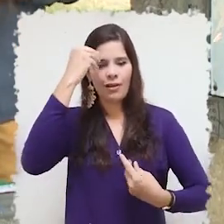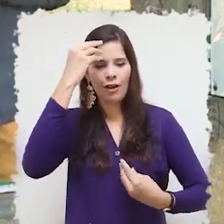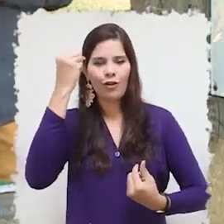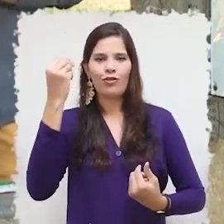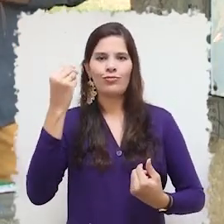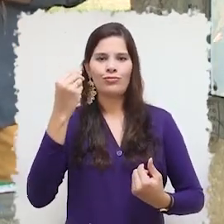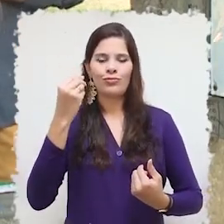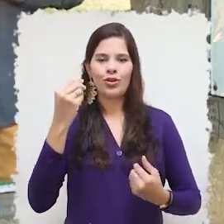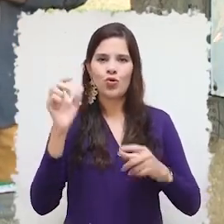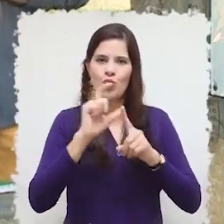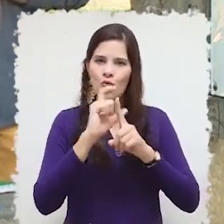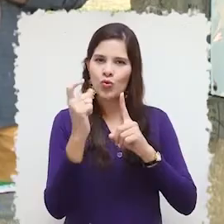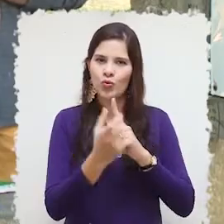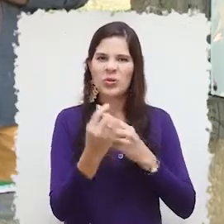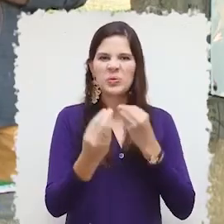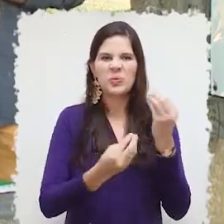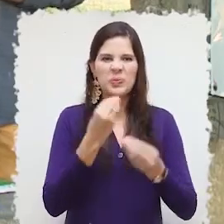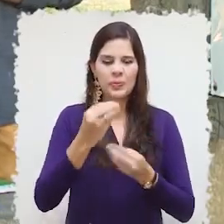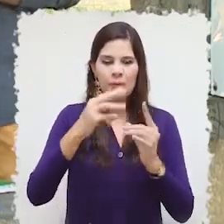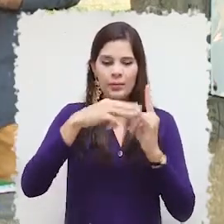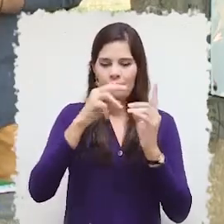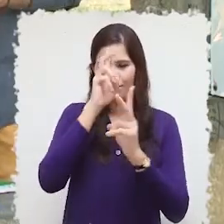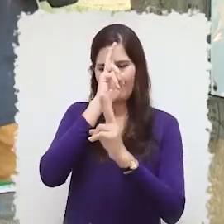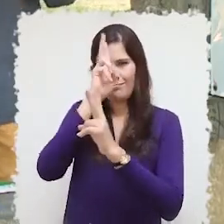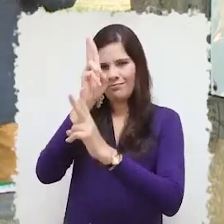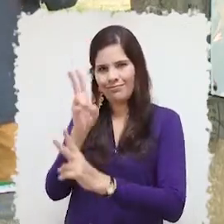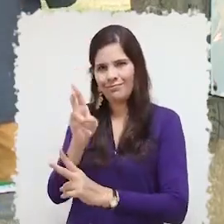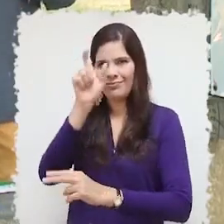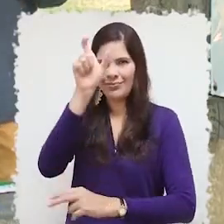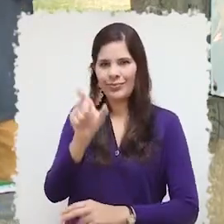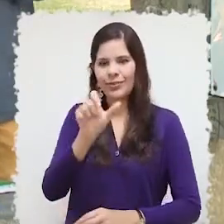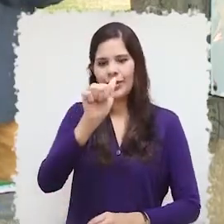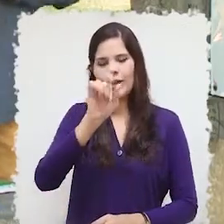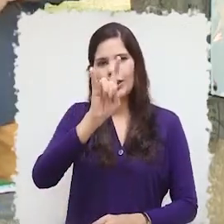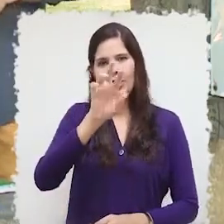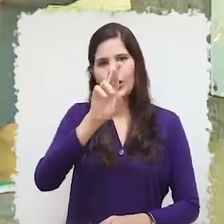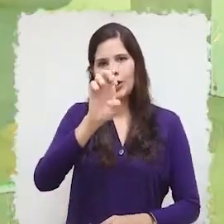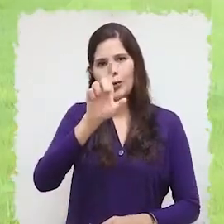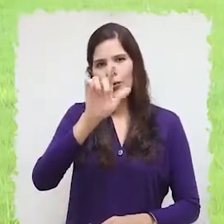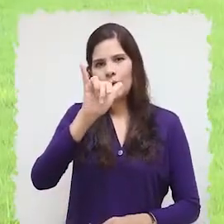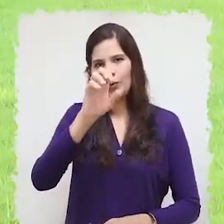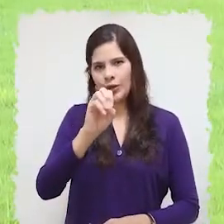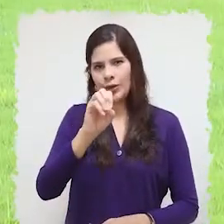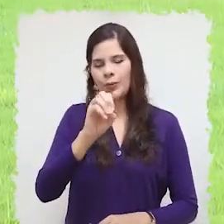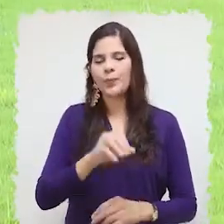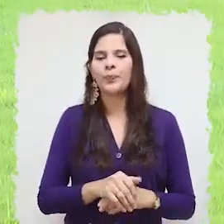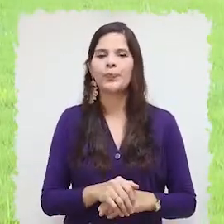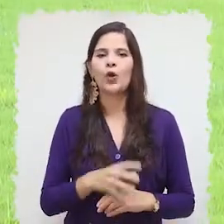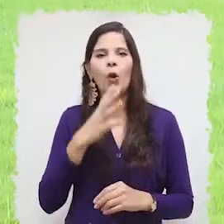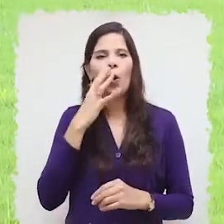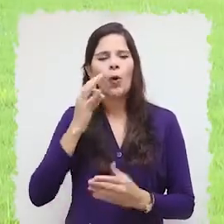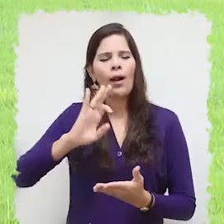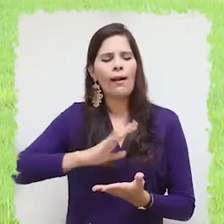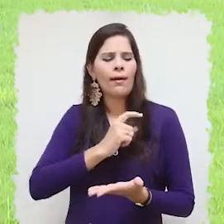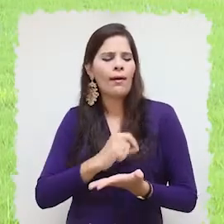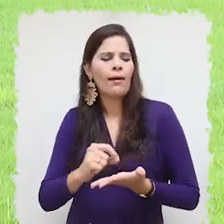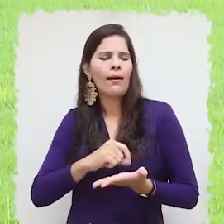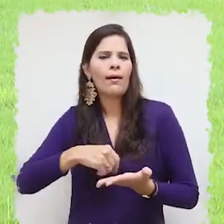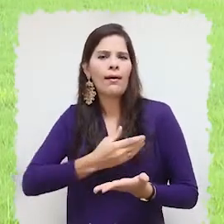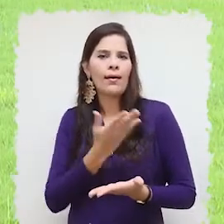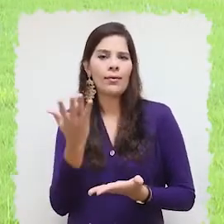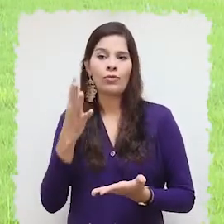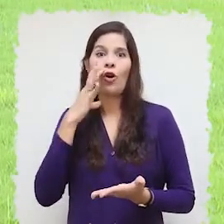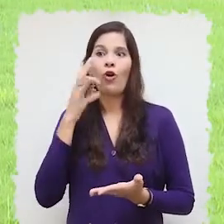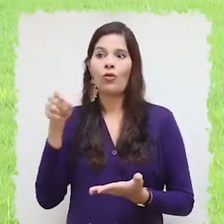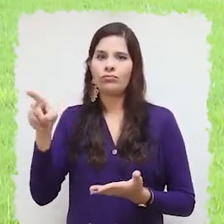Universidad del Magdalena le otorgó grado honoris causa al compositor Aurelio Núñez Bermúdez. El título entregado por nuestra alma mater al